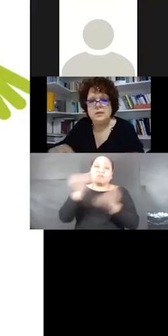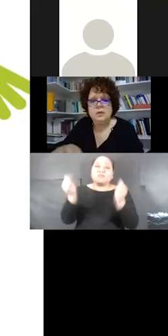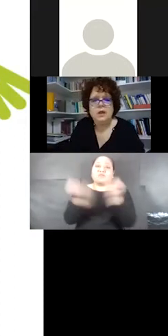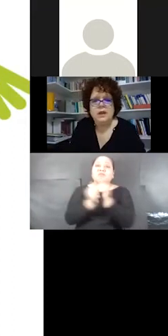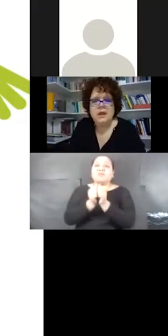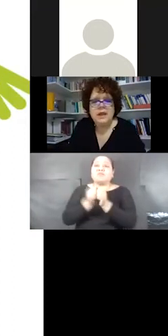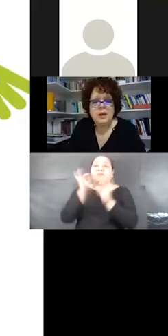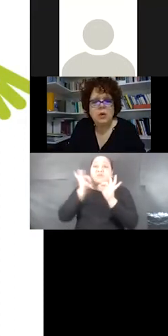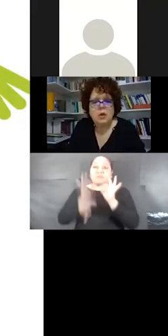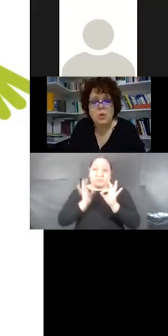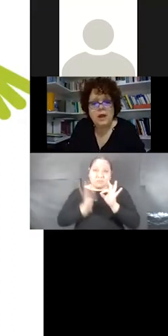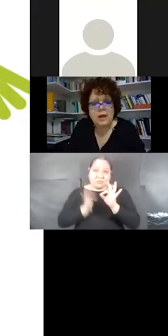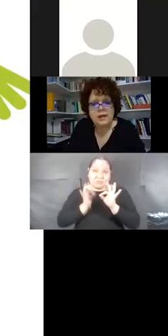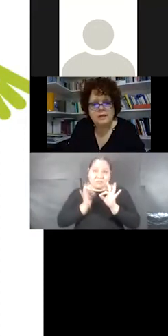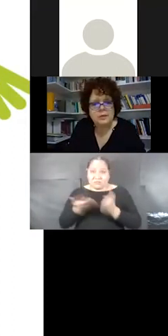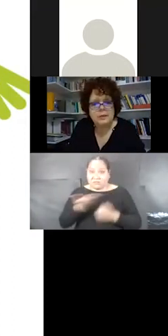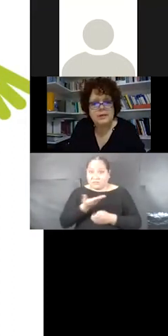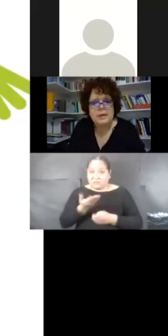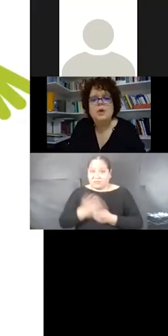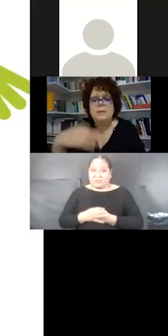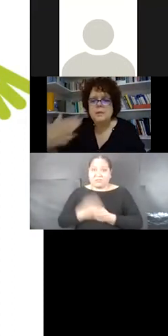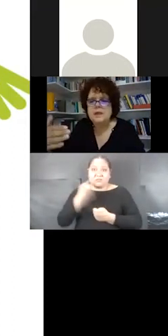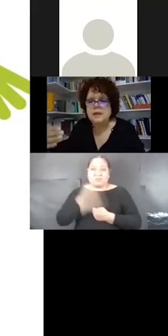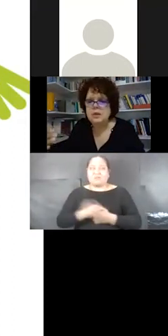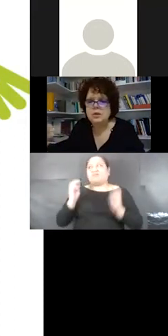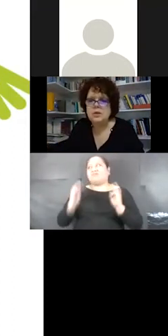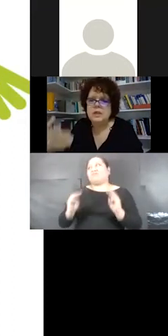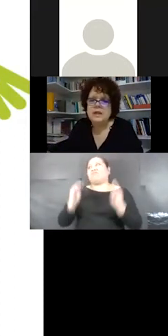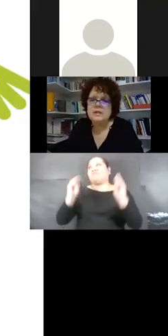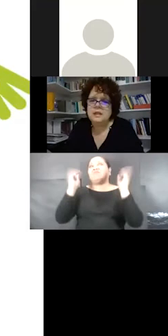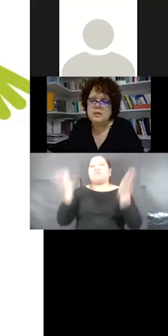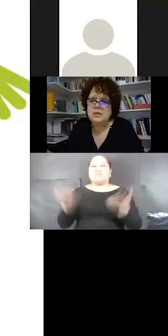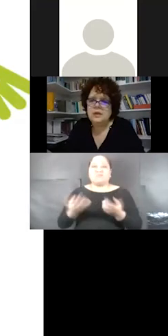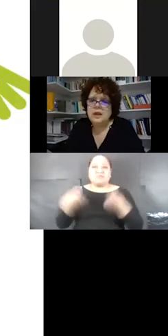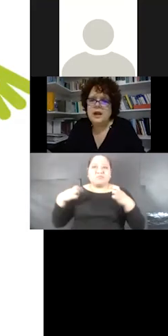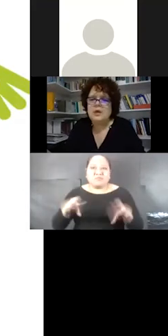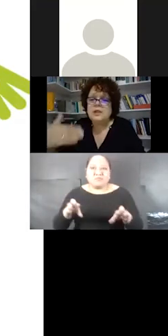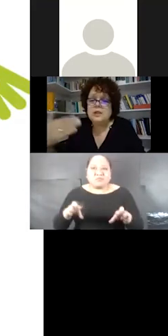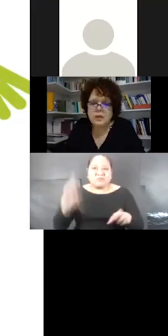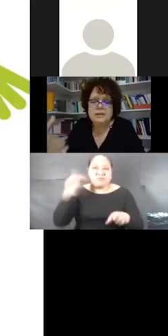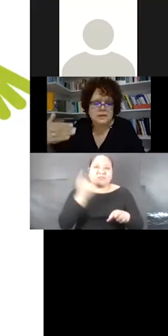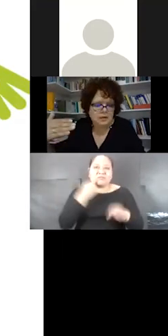¿no? Lo cual es una maravilla porque permite al sordo tener acceso